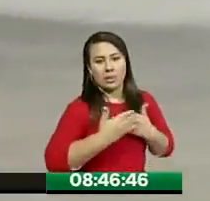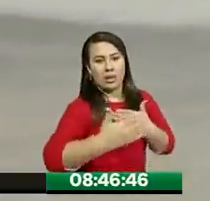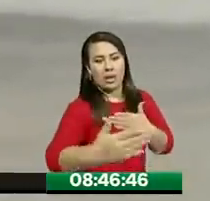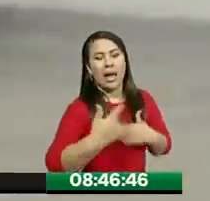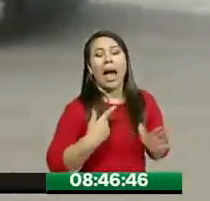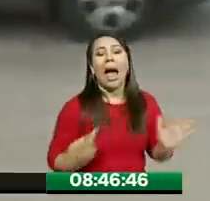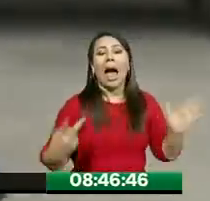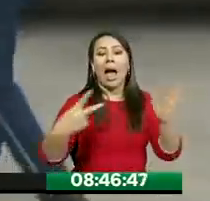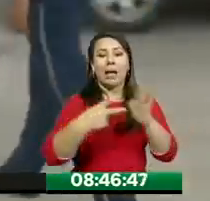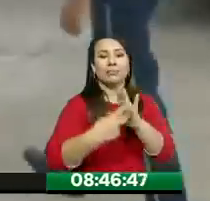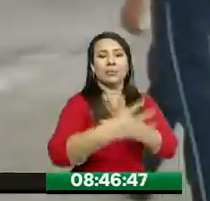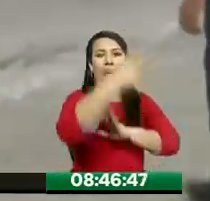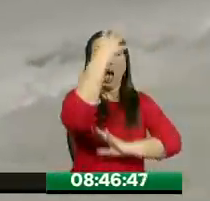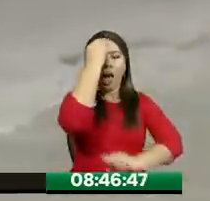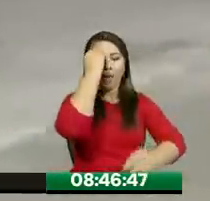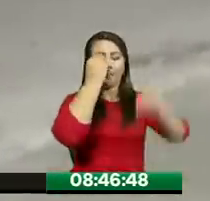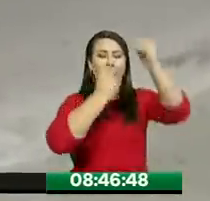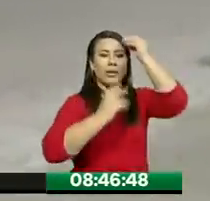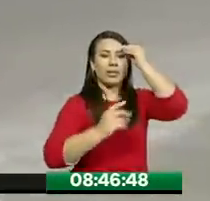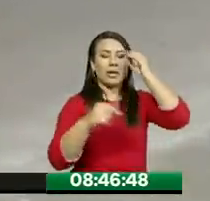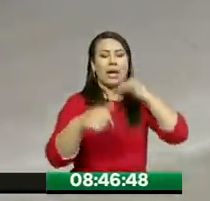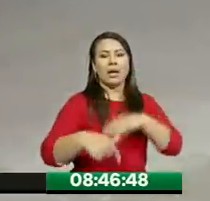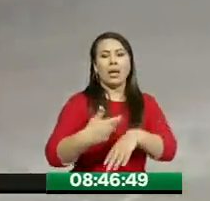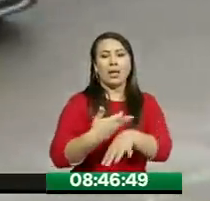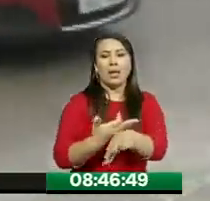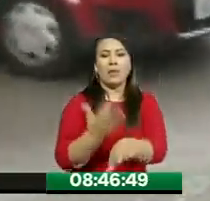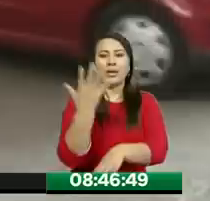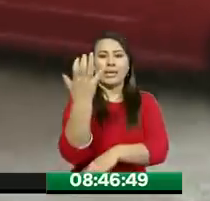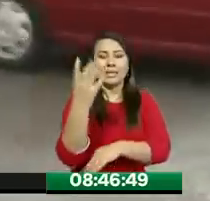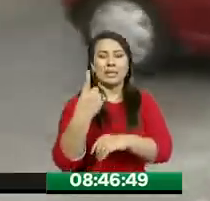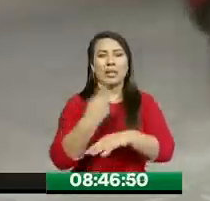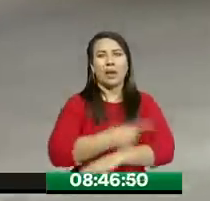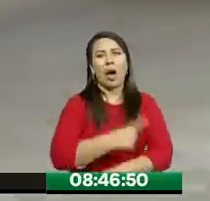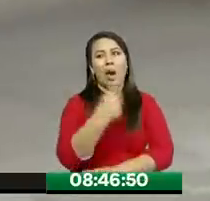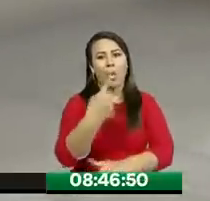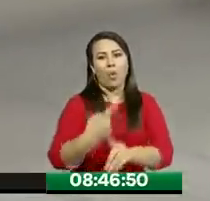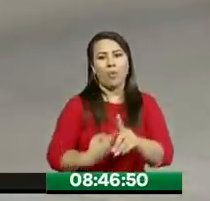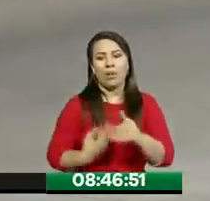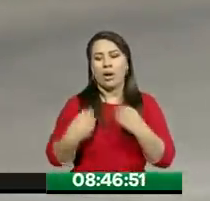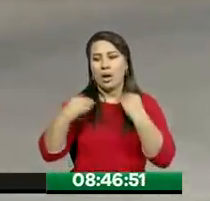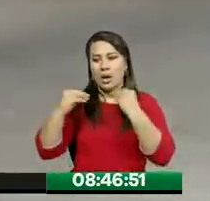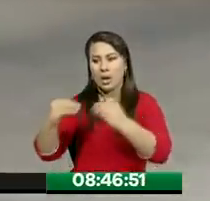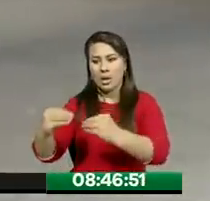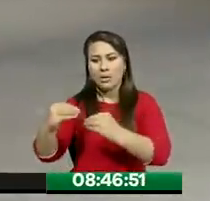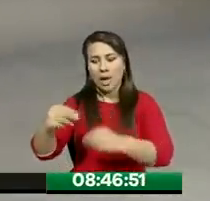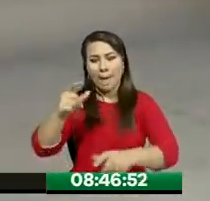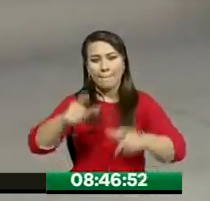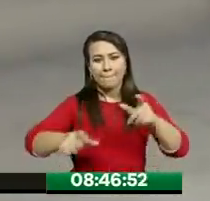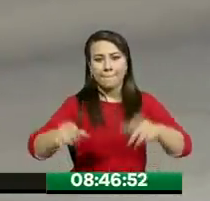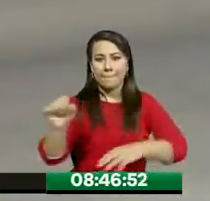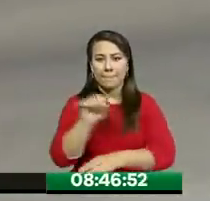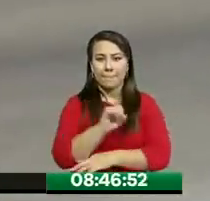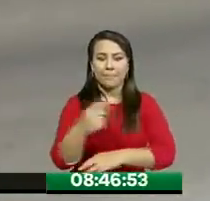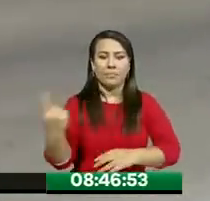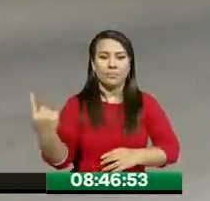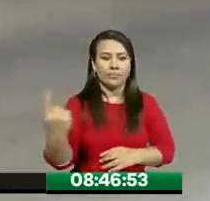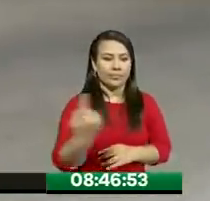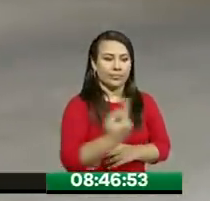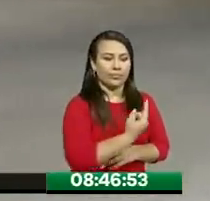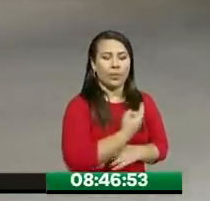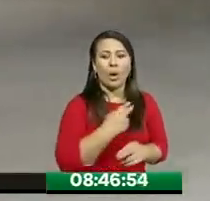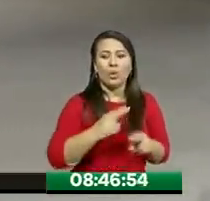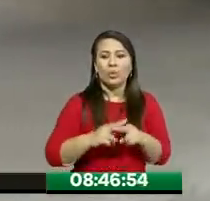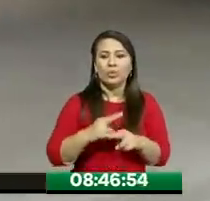para justamente encaletar drogas. Agentes de la unidad canina de antinarcóticos peinaron el área de la vivienda de uno de los detenidos, donde